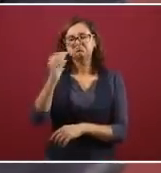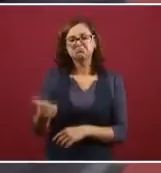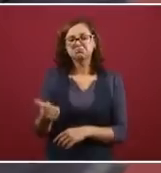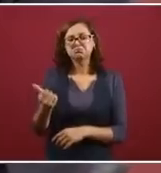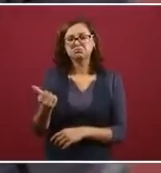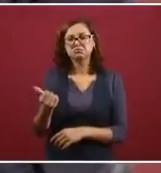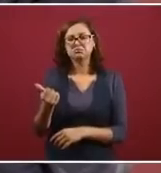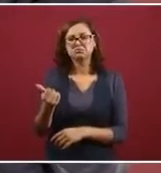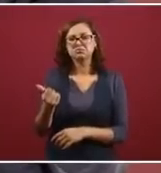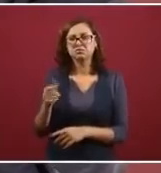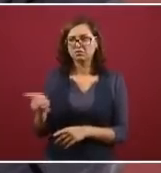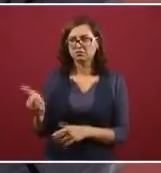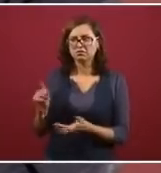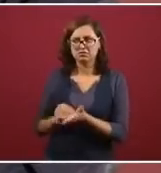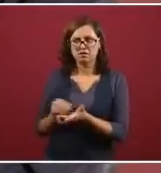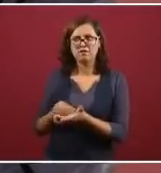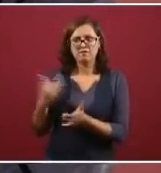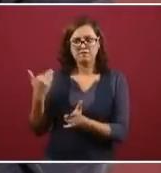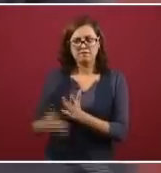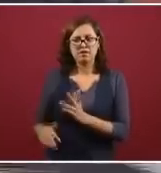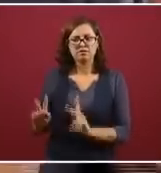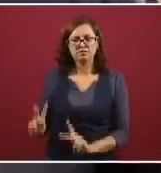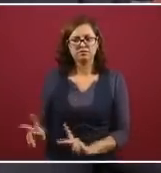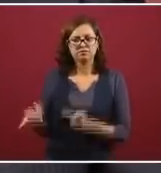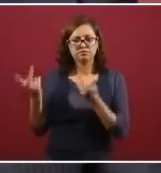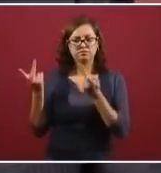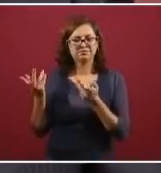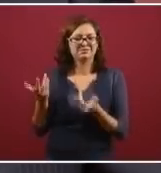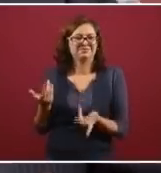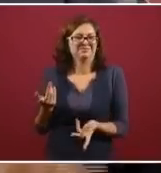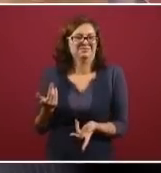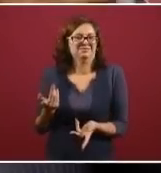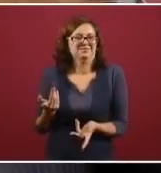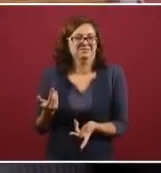que dejaron. Si